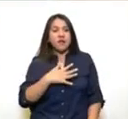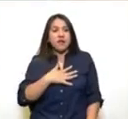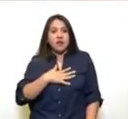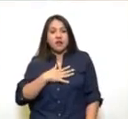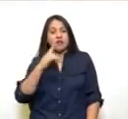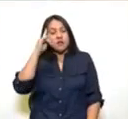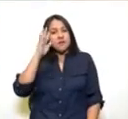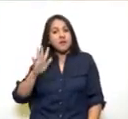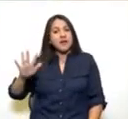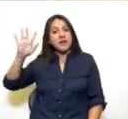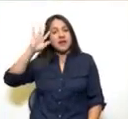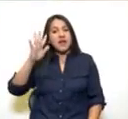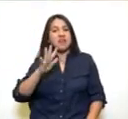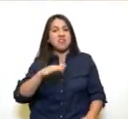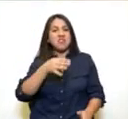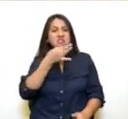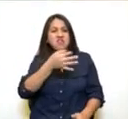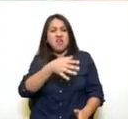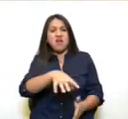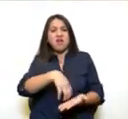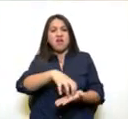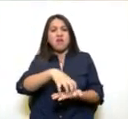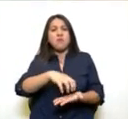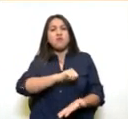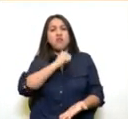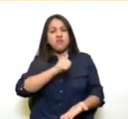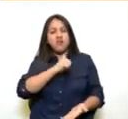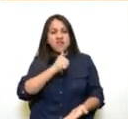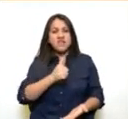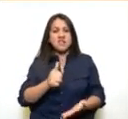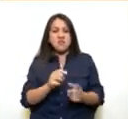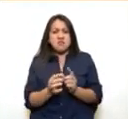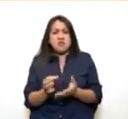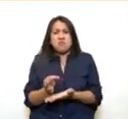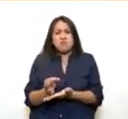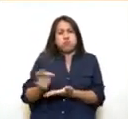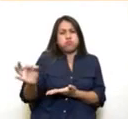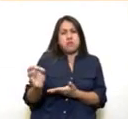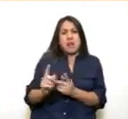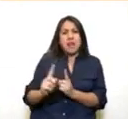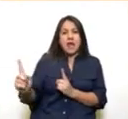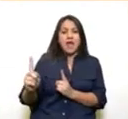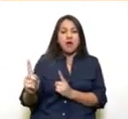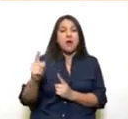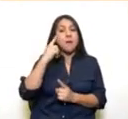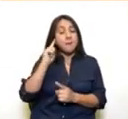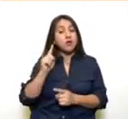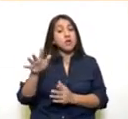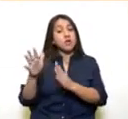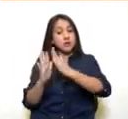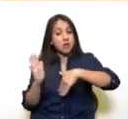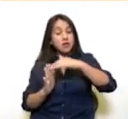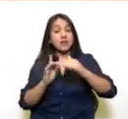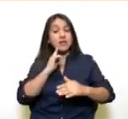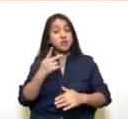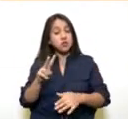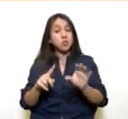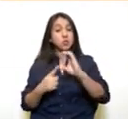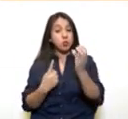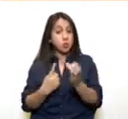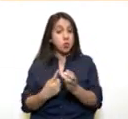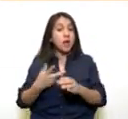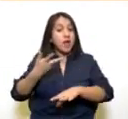imaginario de una zona de pobreza una población periférica en santiago pero la ventana tiene su historia tiene su cultura